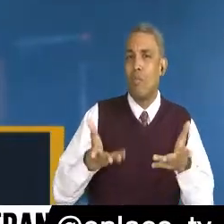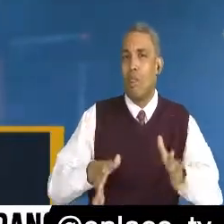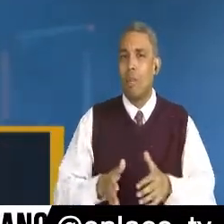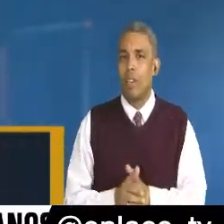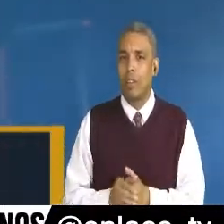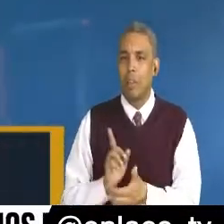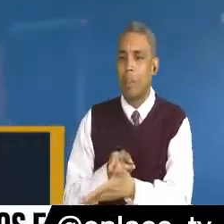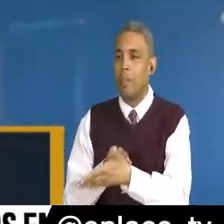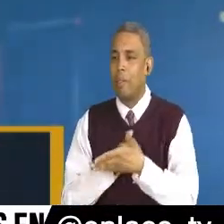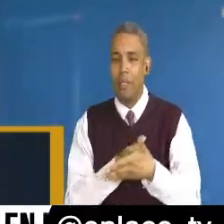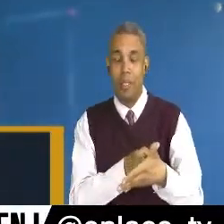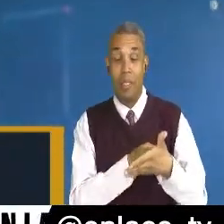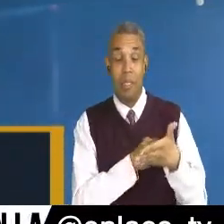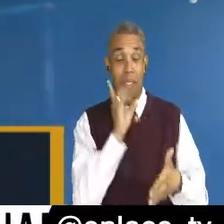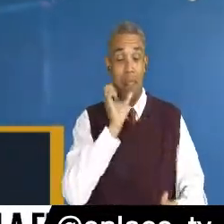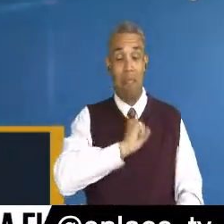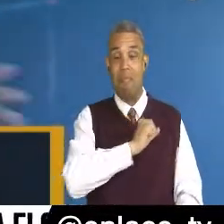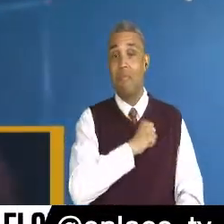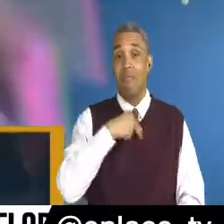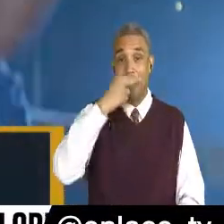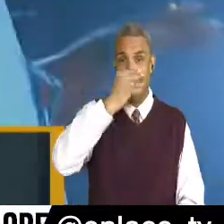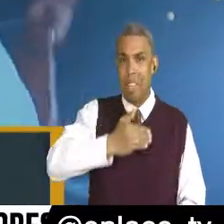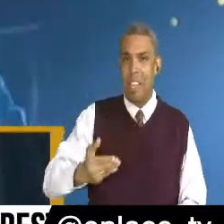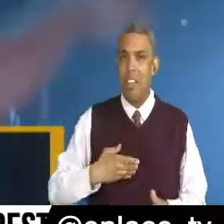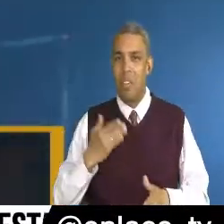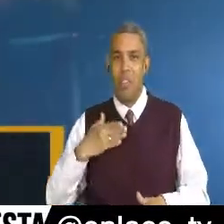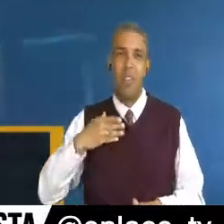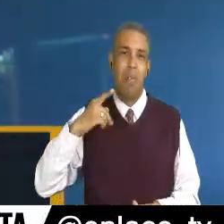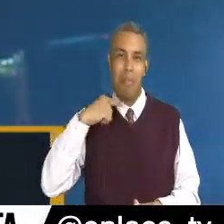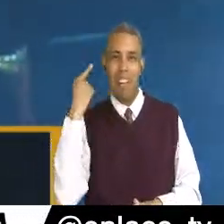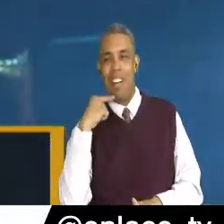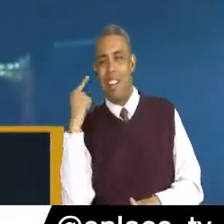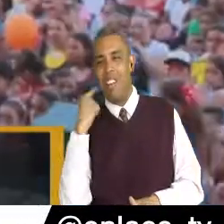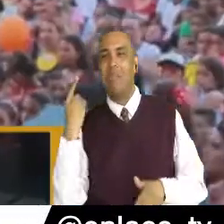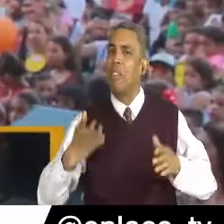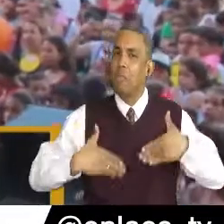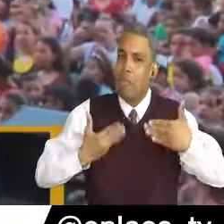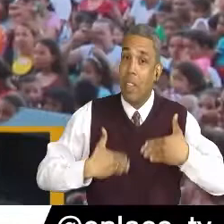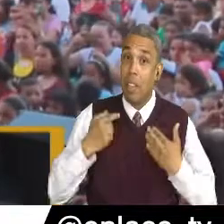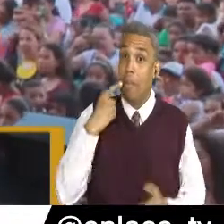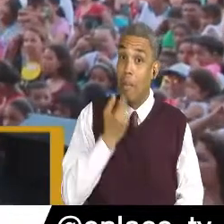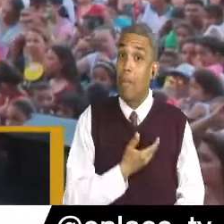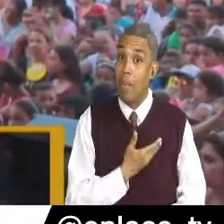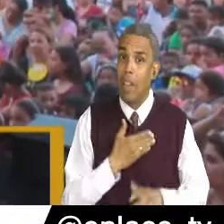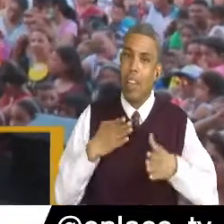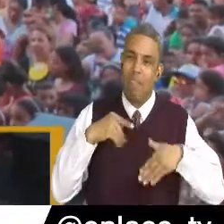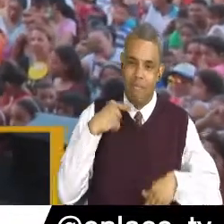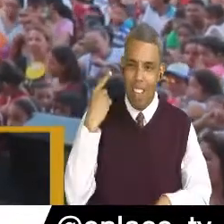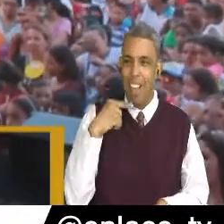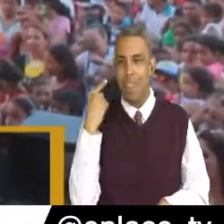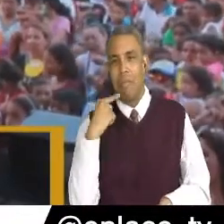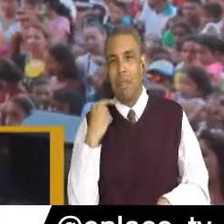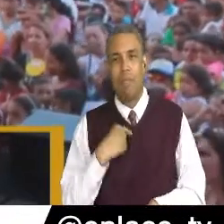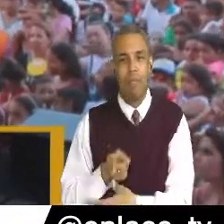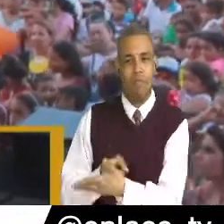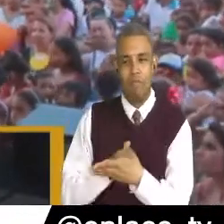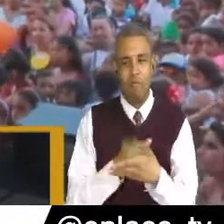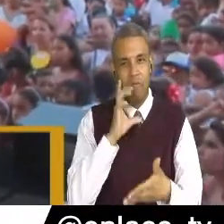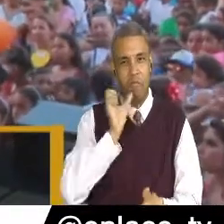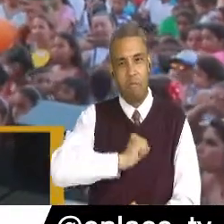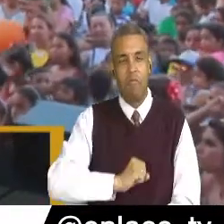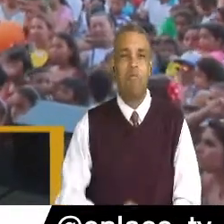alegría, felicidad y llenos de satisfacción, no solo en los menores, sino también en sus padres de familia, fueron los que adornaron la Villa